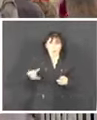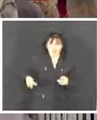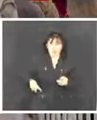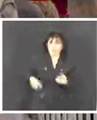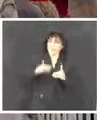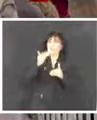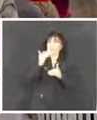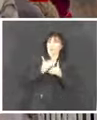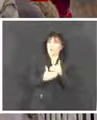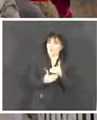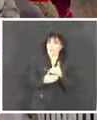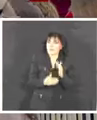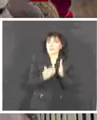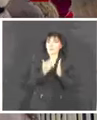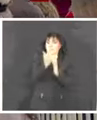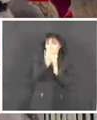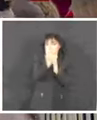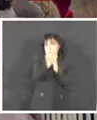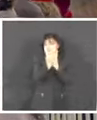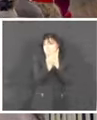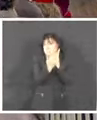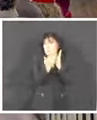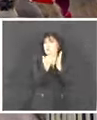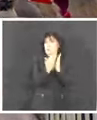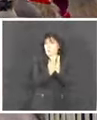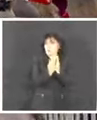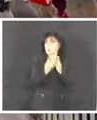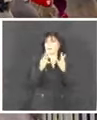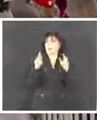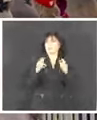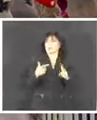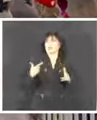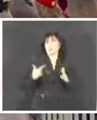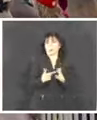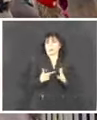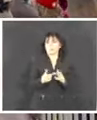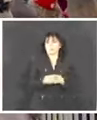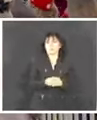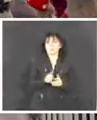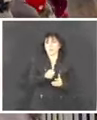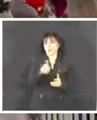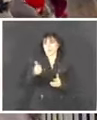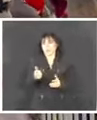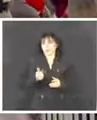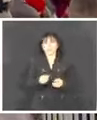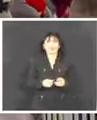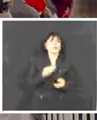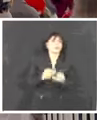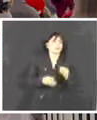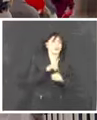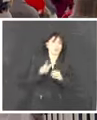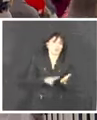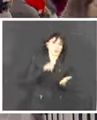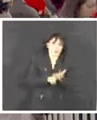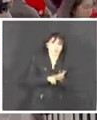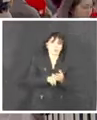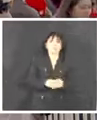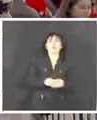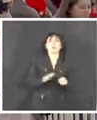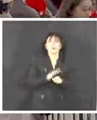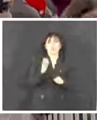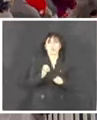los homicidios dolosos y en 60% los delitos de alto impacto. Vamos a trabajar